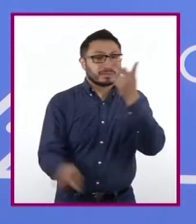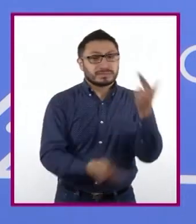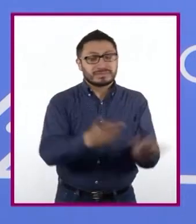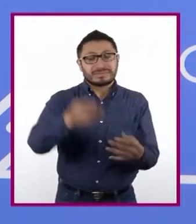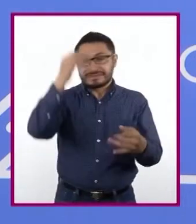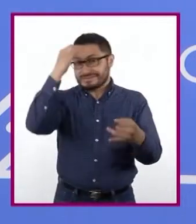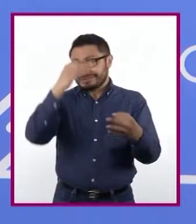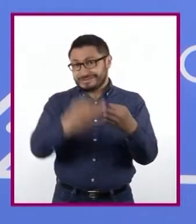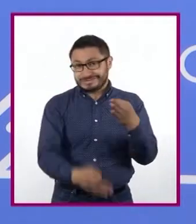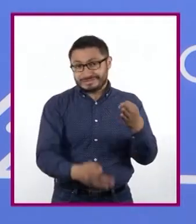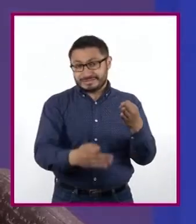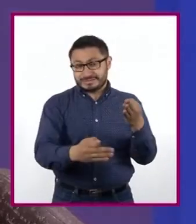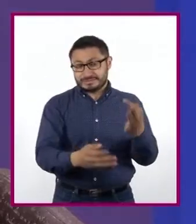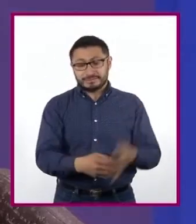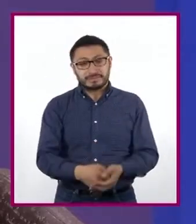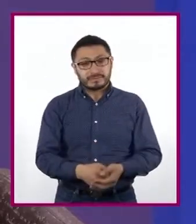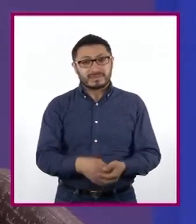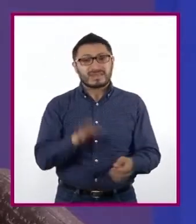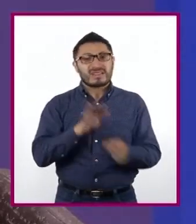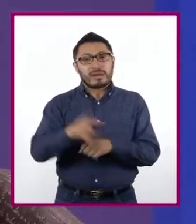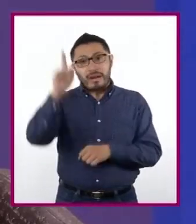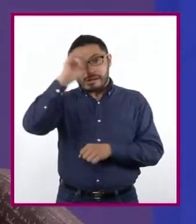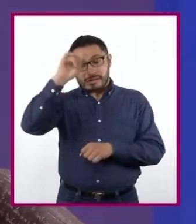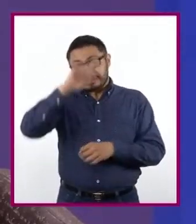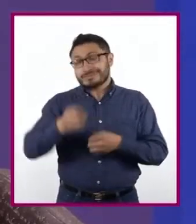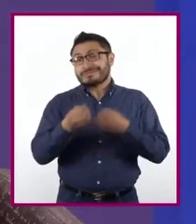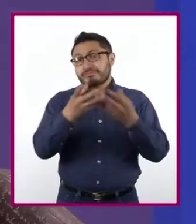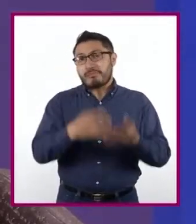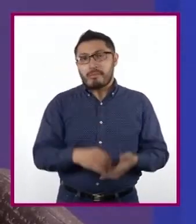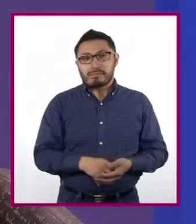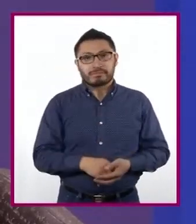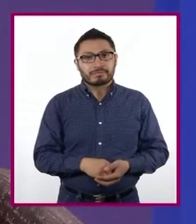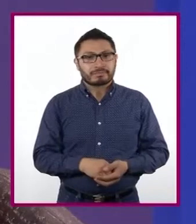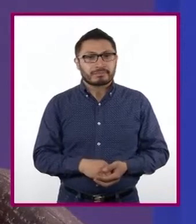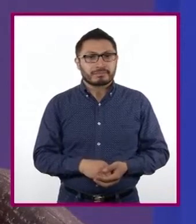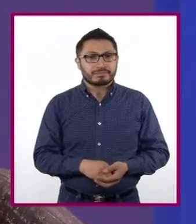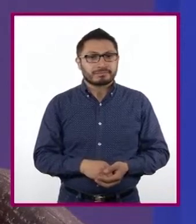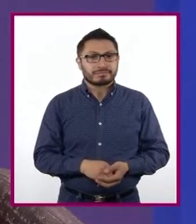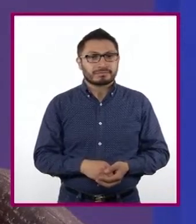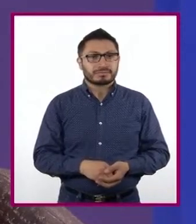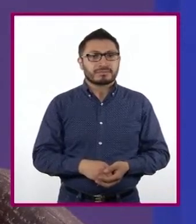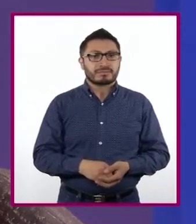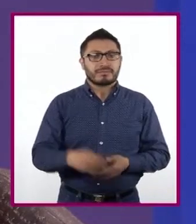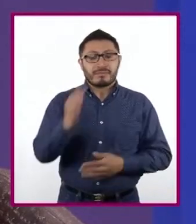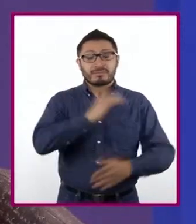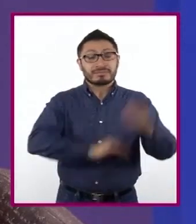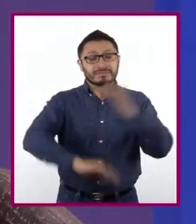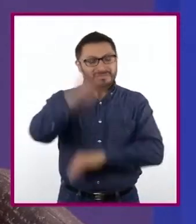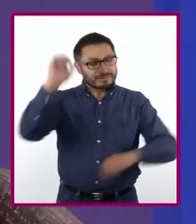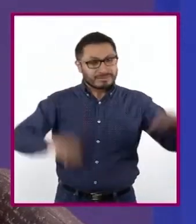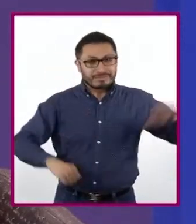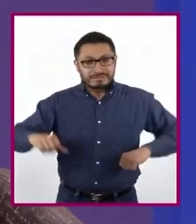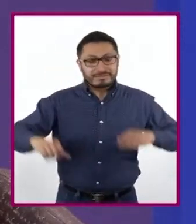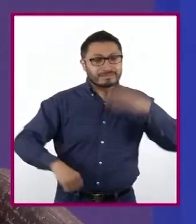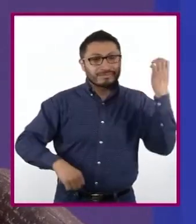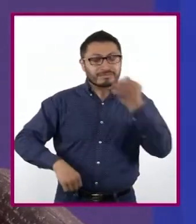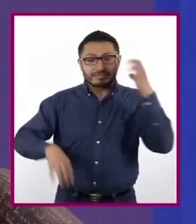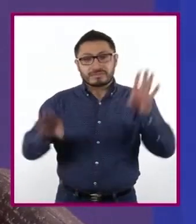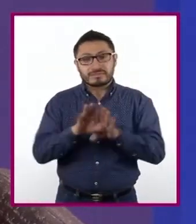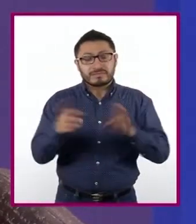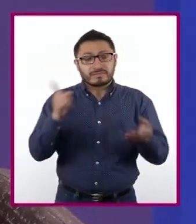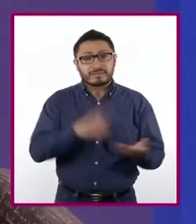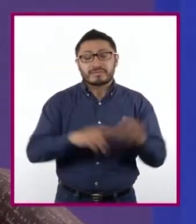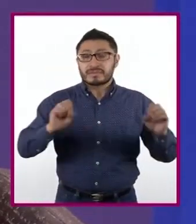final. ¿Qué recomienda usted? El éxito de cualquier actividad escolar radica en la claridad de